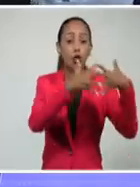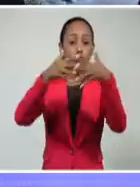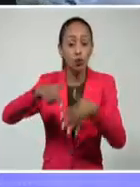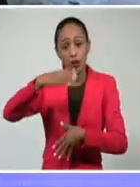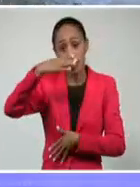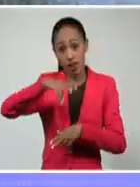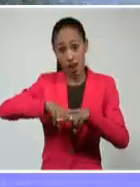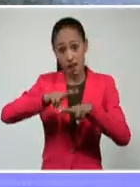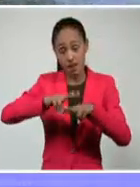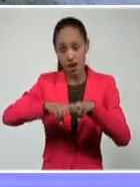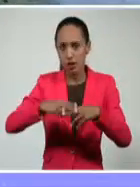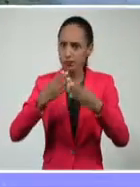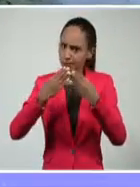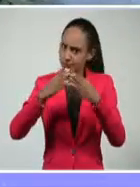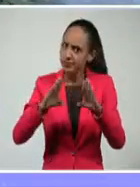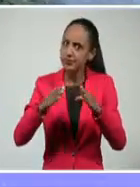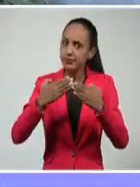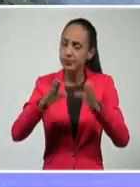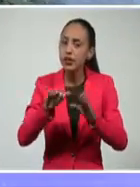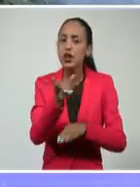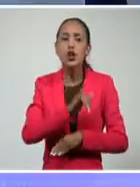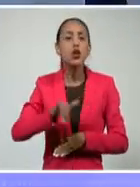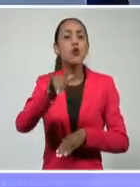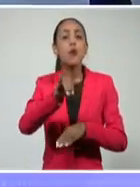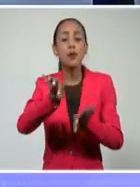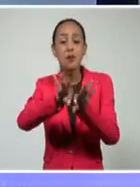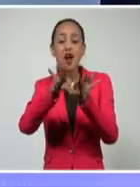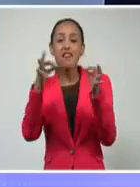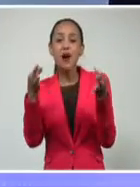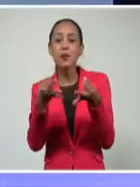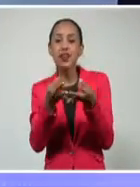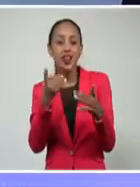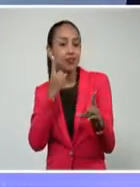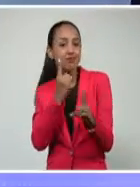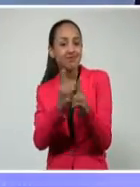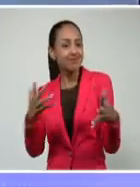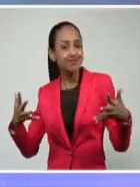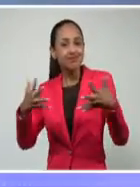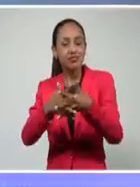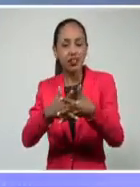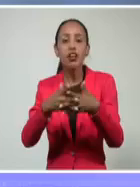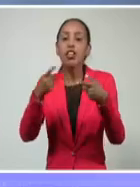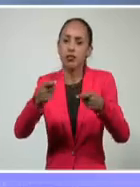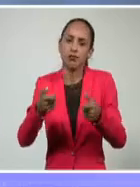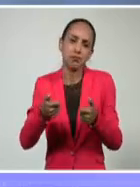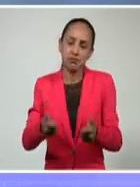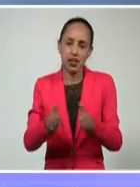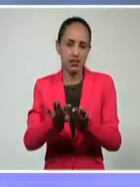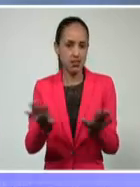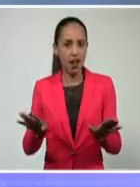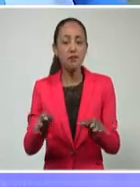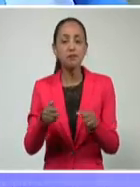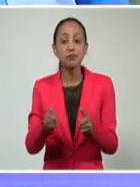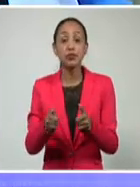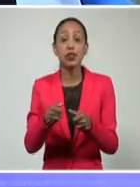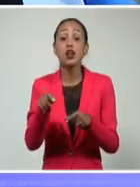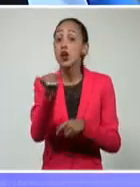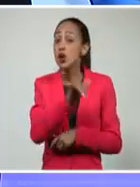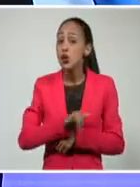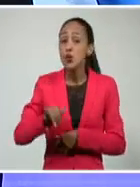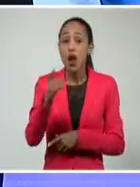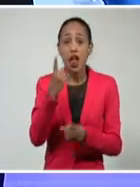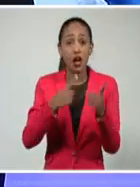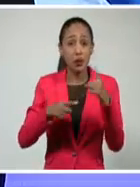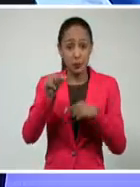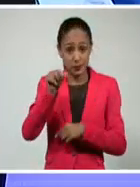de reunificación familiar, entre otras acciones. Y claro que las expresiones de respaldo se han viralizado al punto